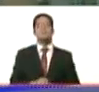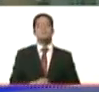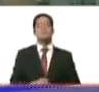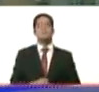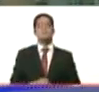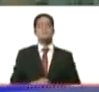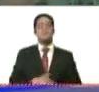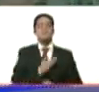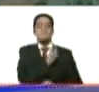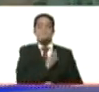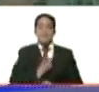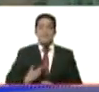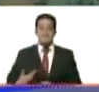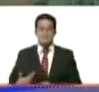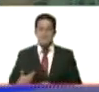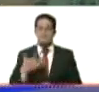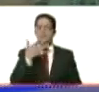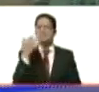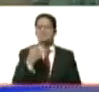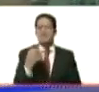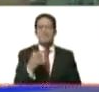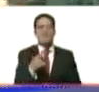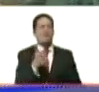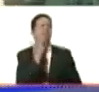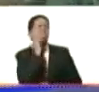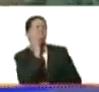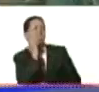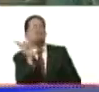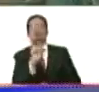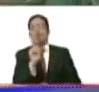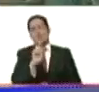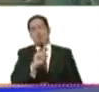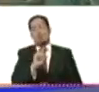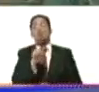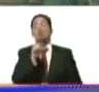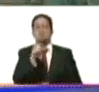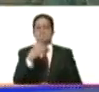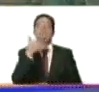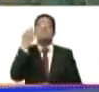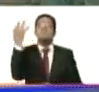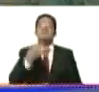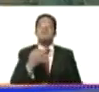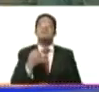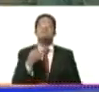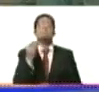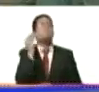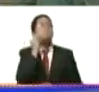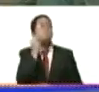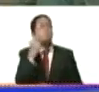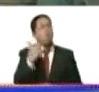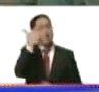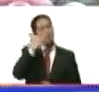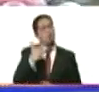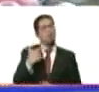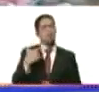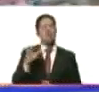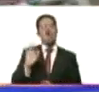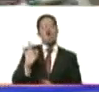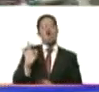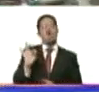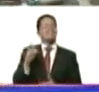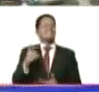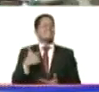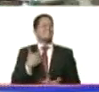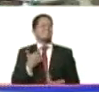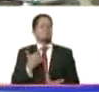Ser presidente de verdad, pues, no bobolongo, ser presidente de verdad. No presidente de Narnia. Yo